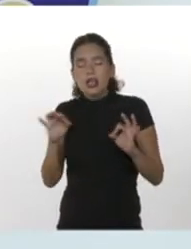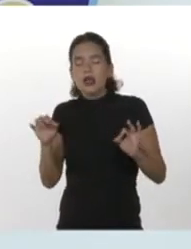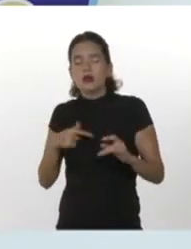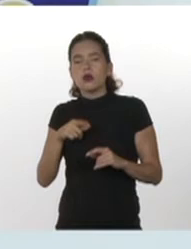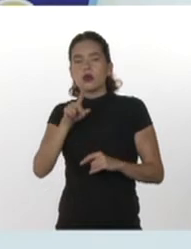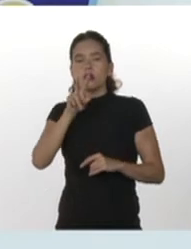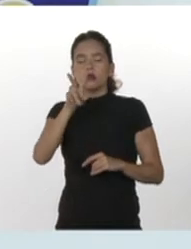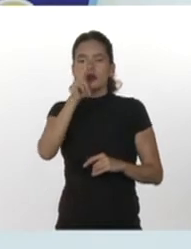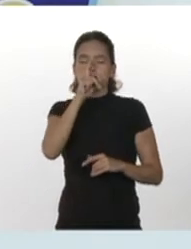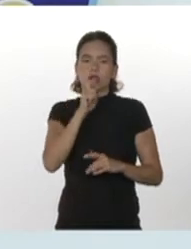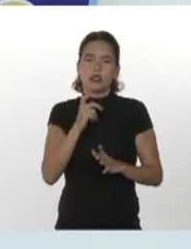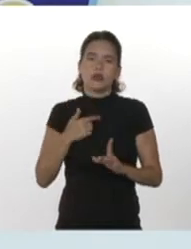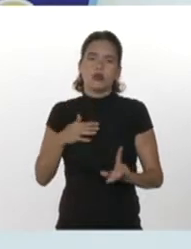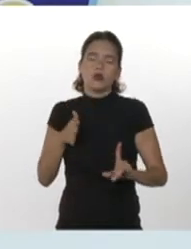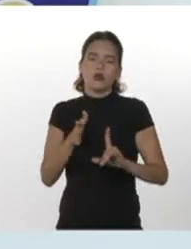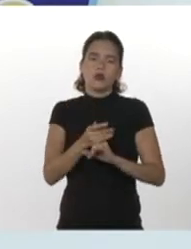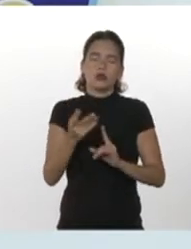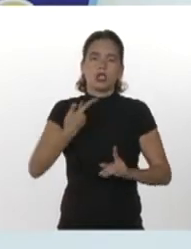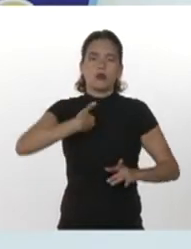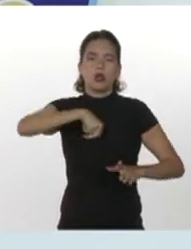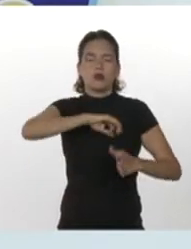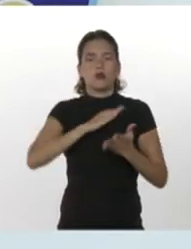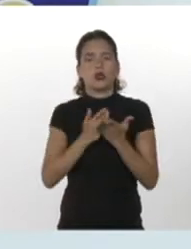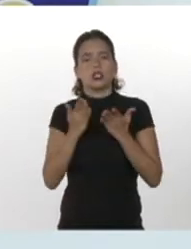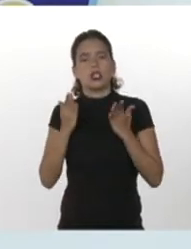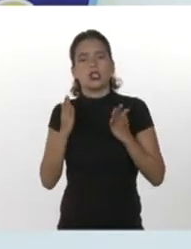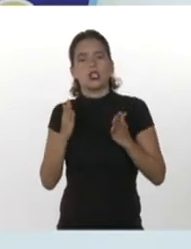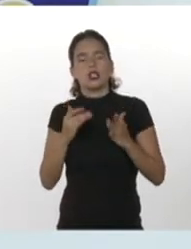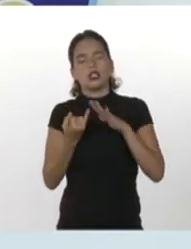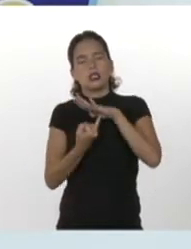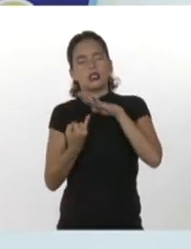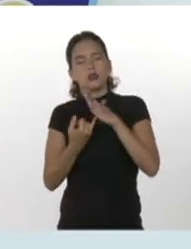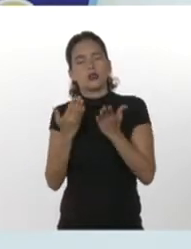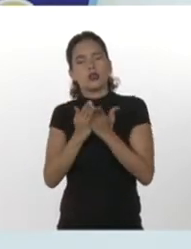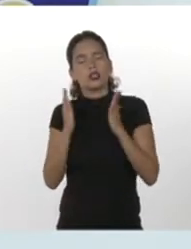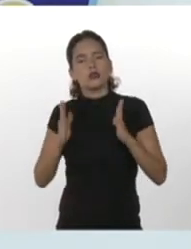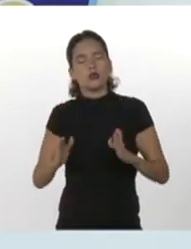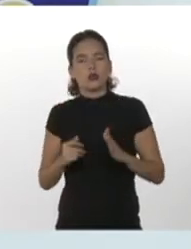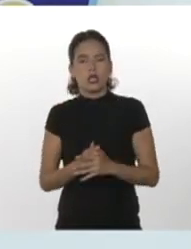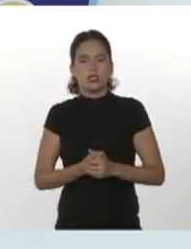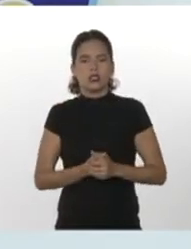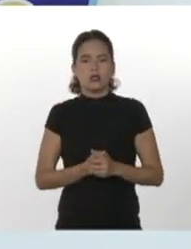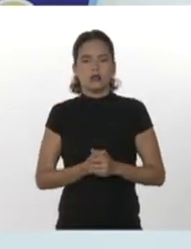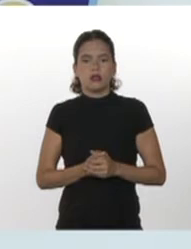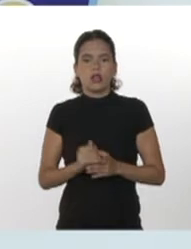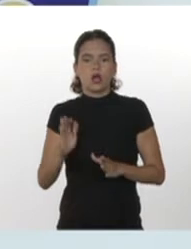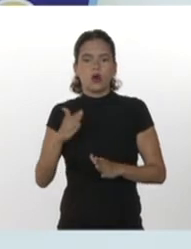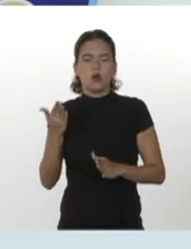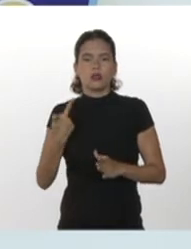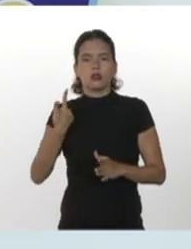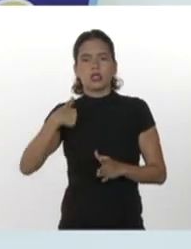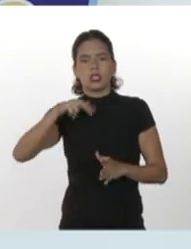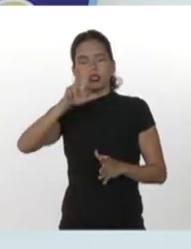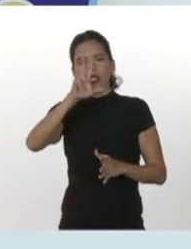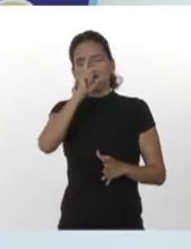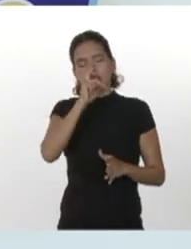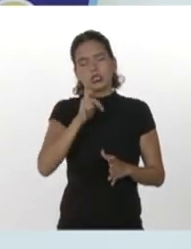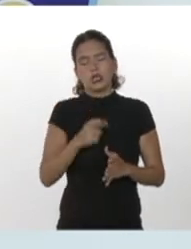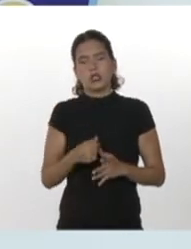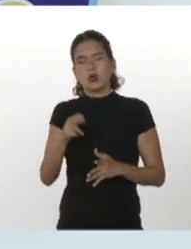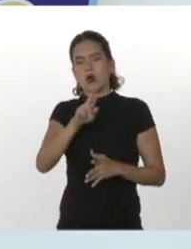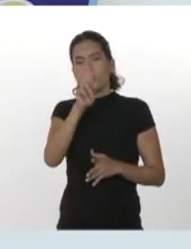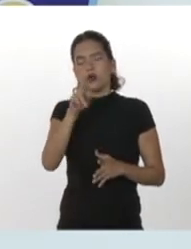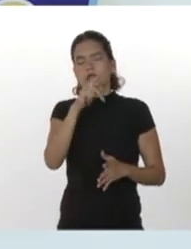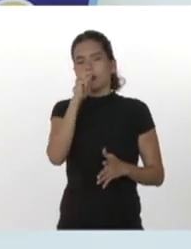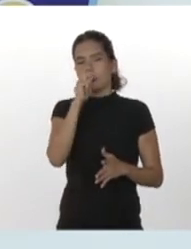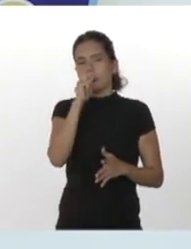de edad. Conseguimos en nuestras instituciones estudiantes que aún cuando tienen 3 años aún